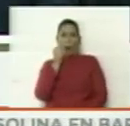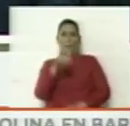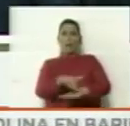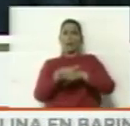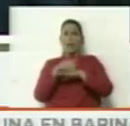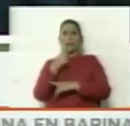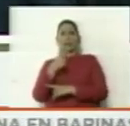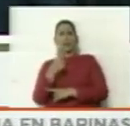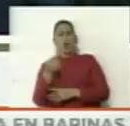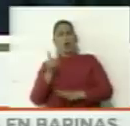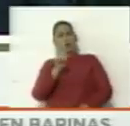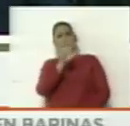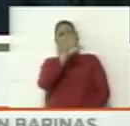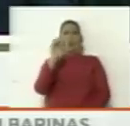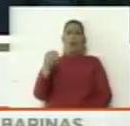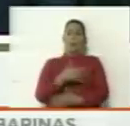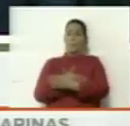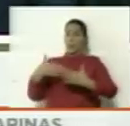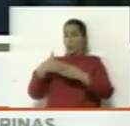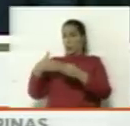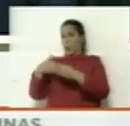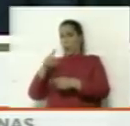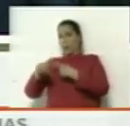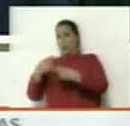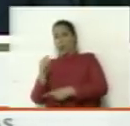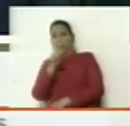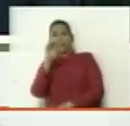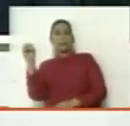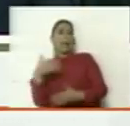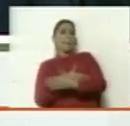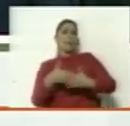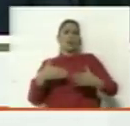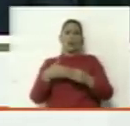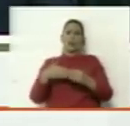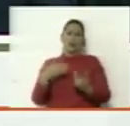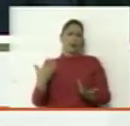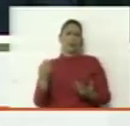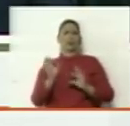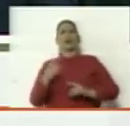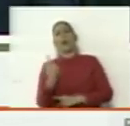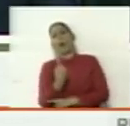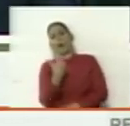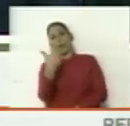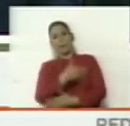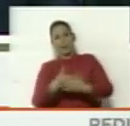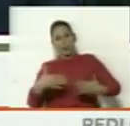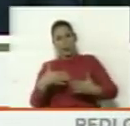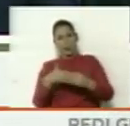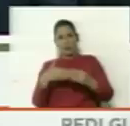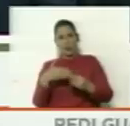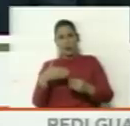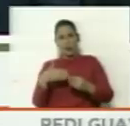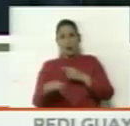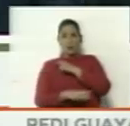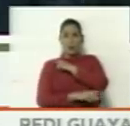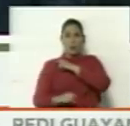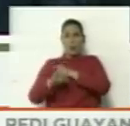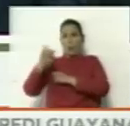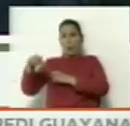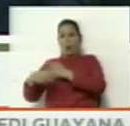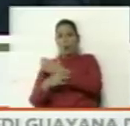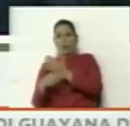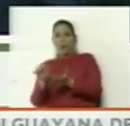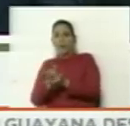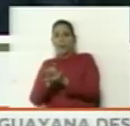decía que eran 150 millones de dólares, después dijeron que eran 100 millones de dólares, fueron 3 millones de dólares. Y se lo agarró Guaidó. Y dejaron